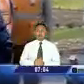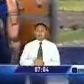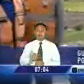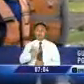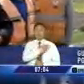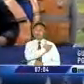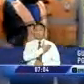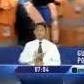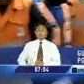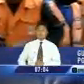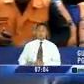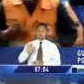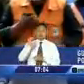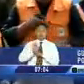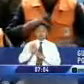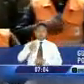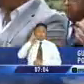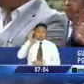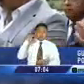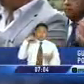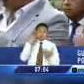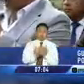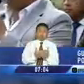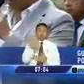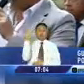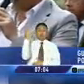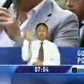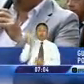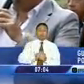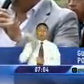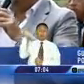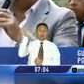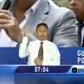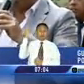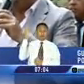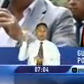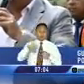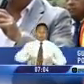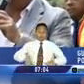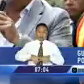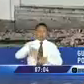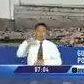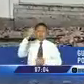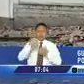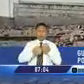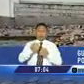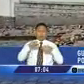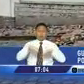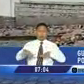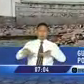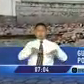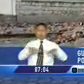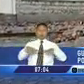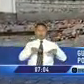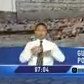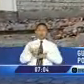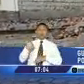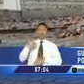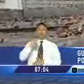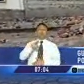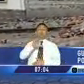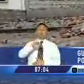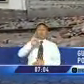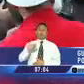Presidente de la República Guillermo Lasso arribó al Cantón Espejo en la provincia del Carchi, uno de los lugares más afectados por el sismo del pasado 25 de julio